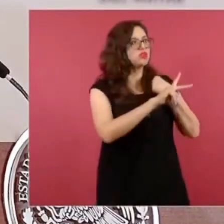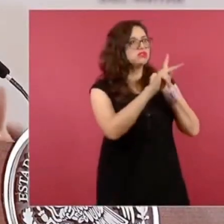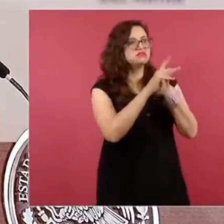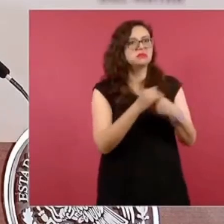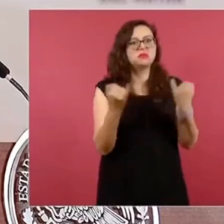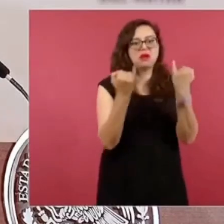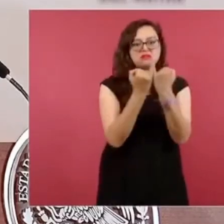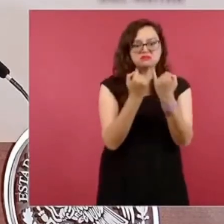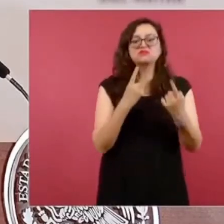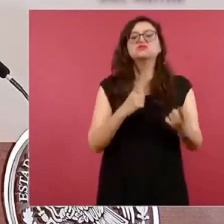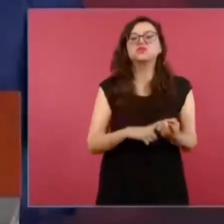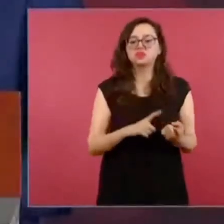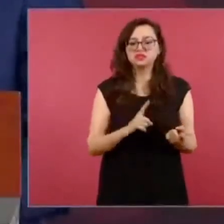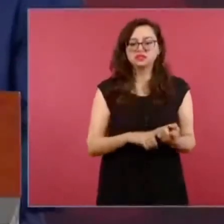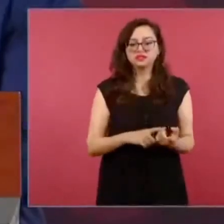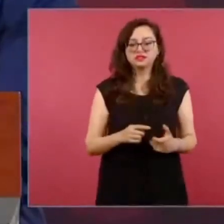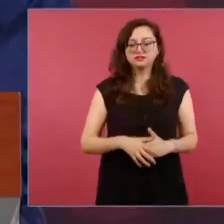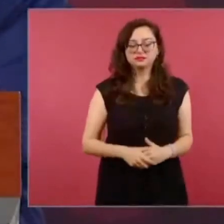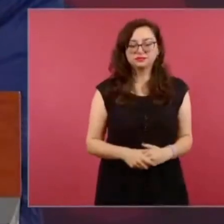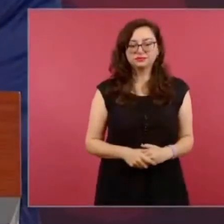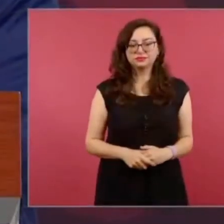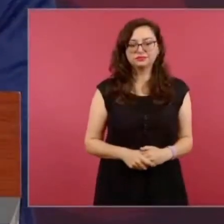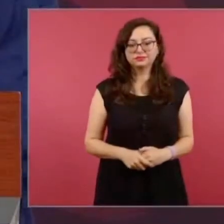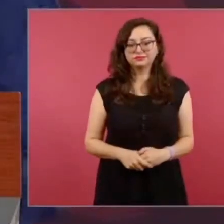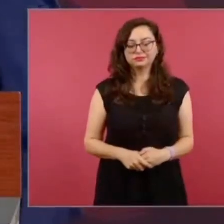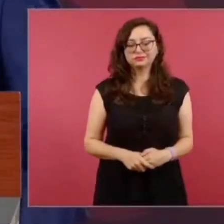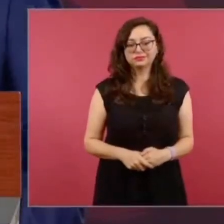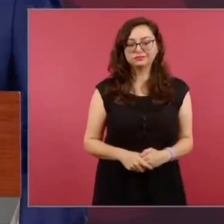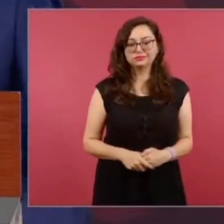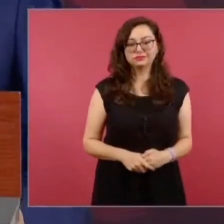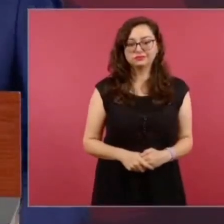Pero es como una actitud